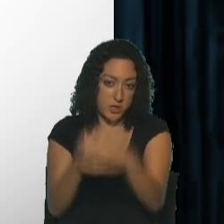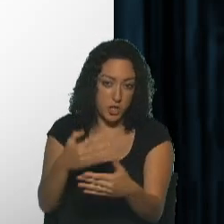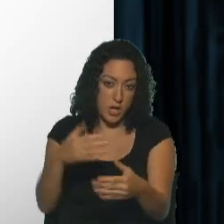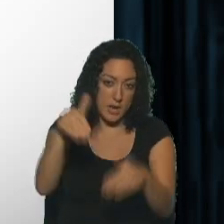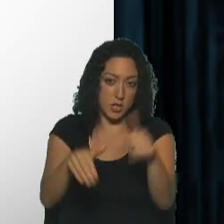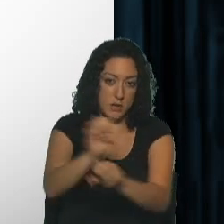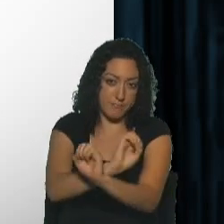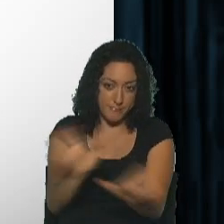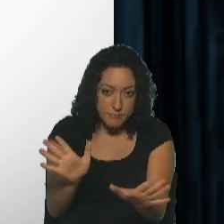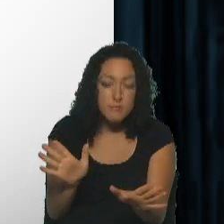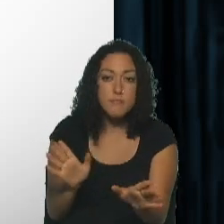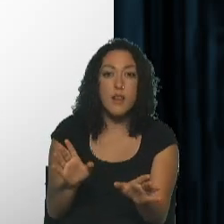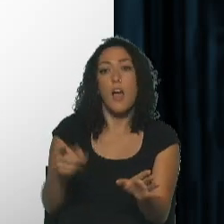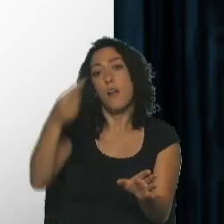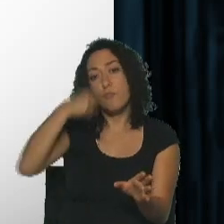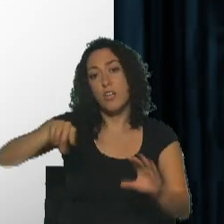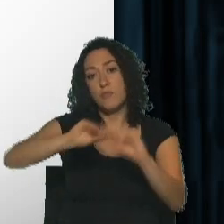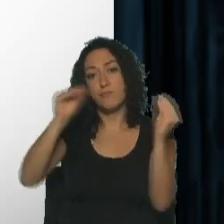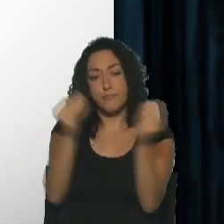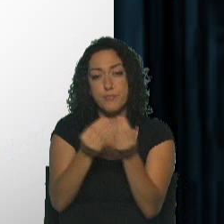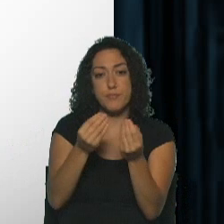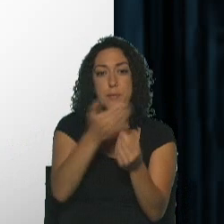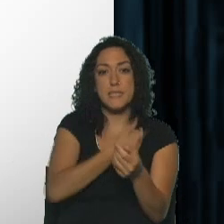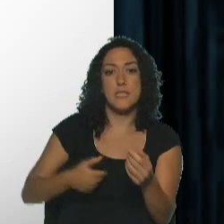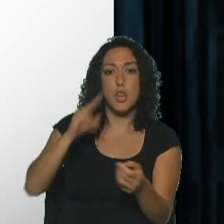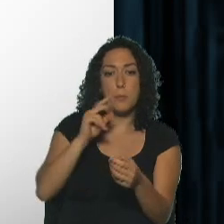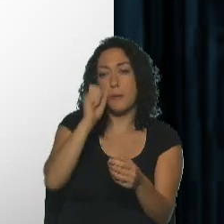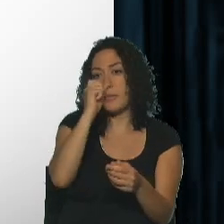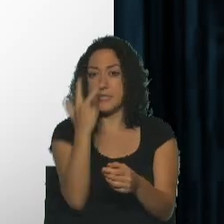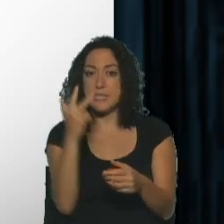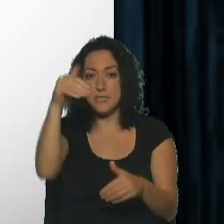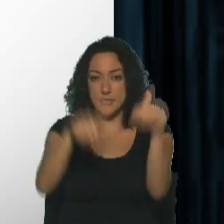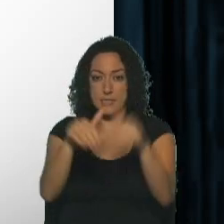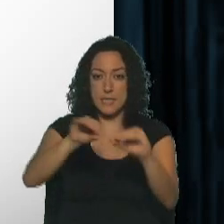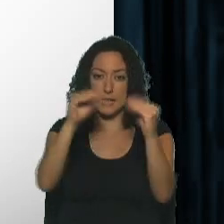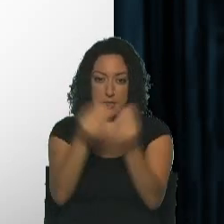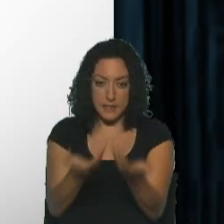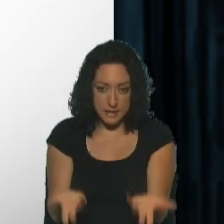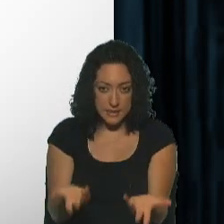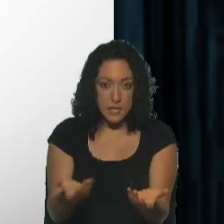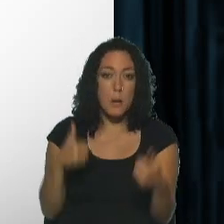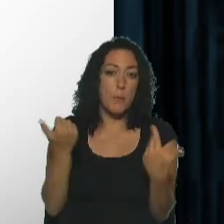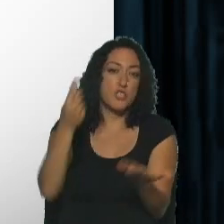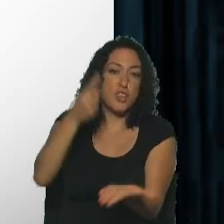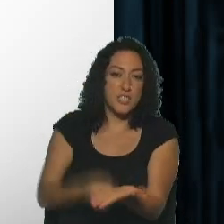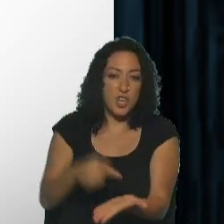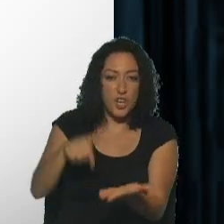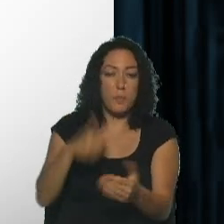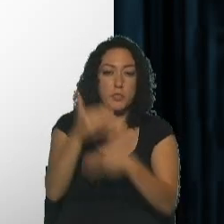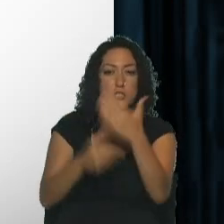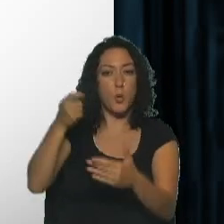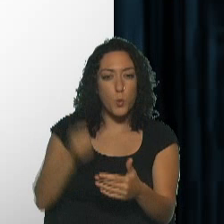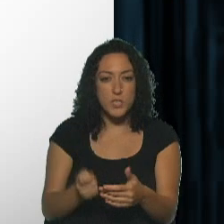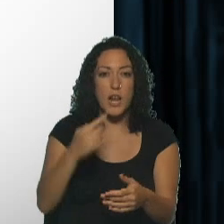y concluirá con las elecciones presidenciales de 2023. De esta manera, el fallo dictado hoy, luego de un proceso